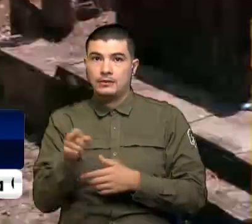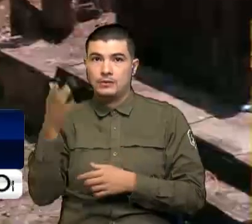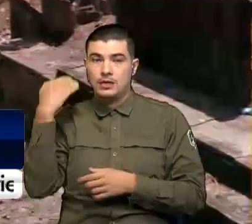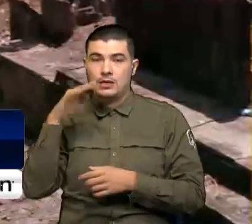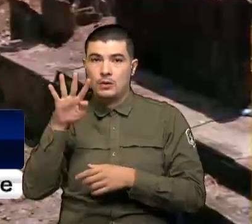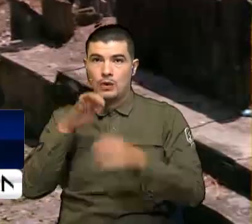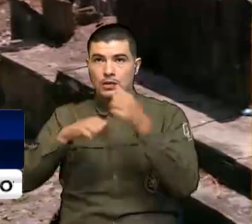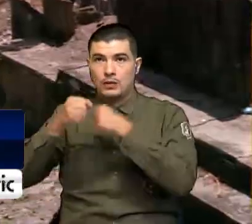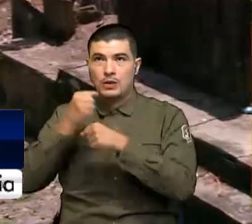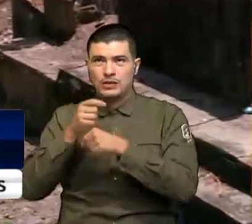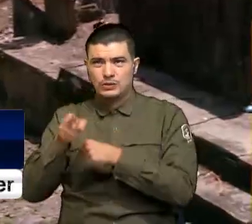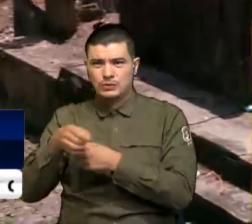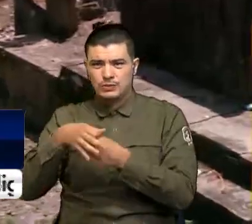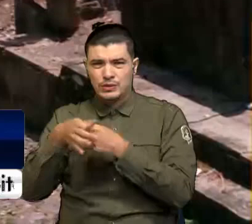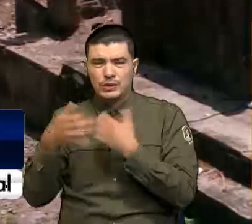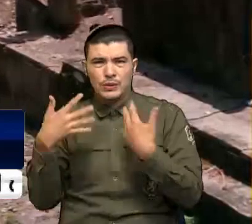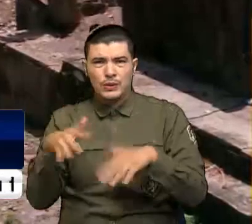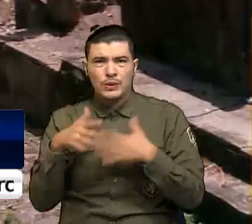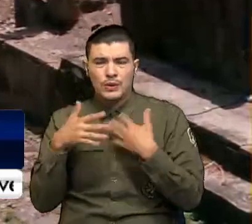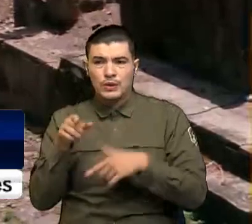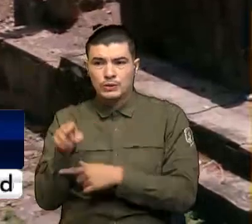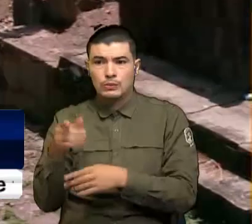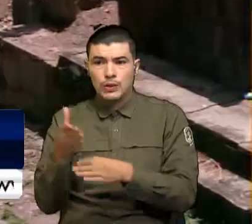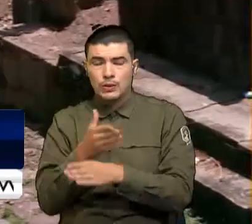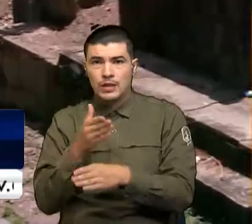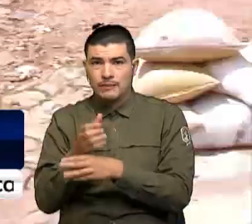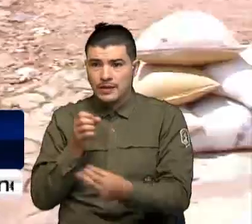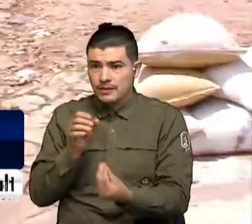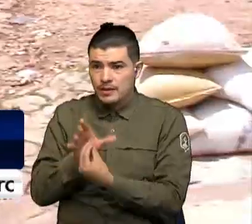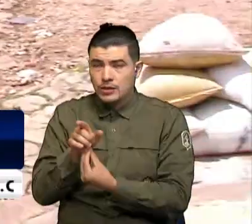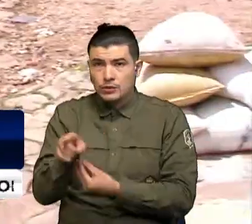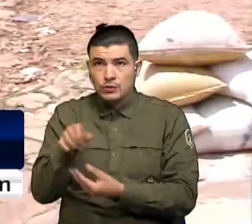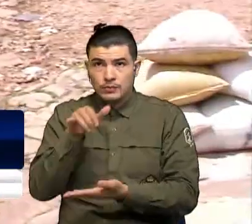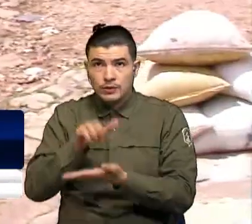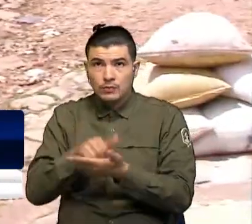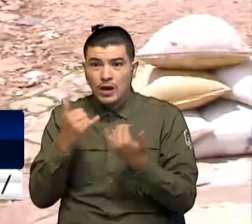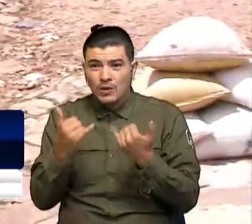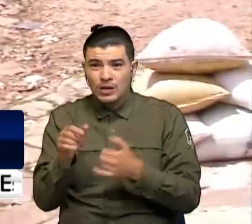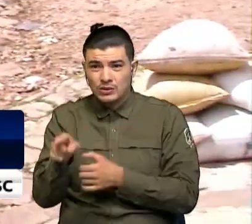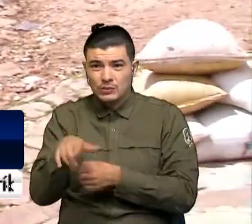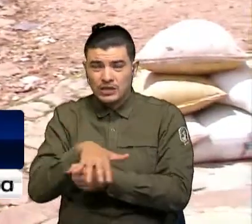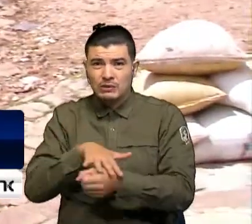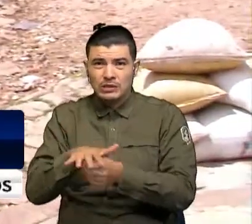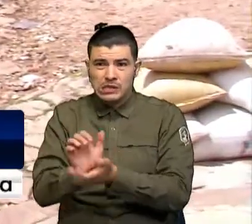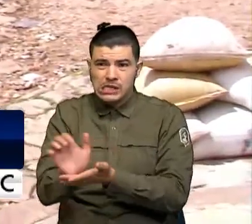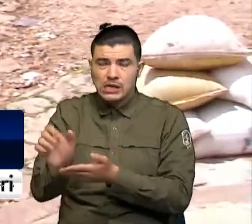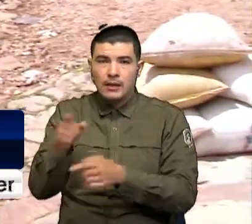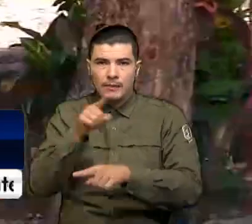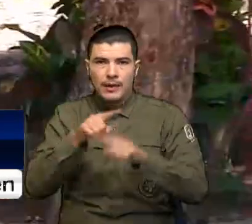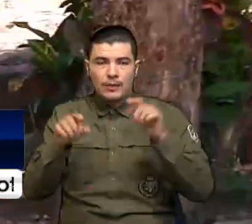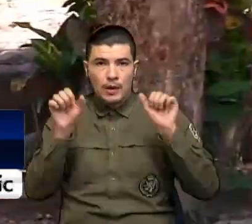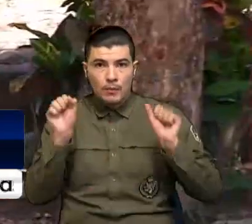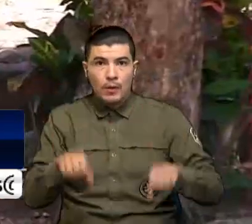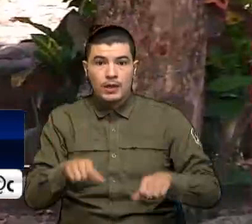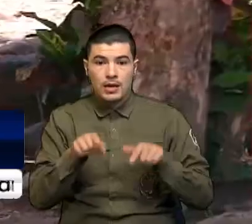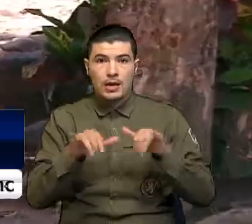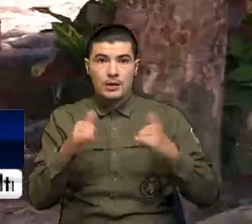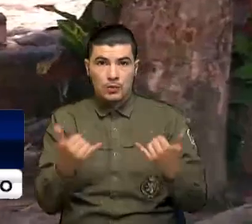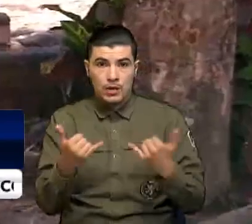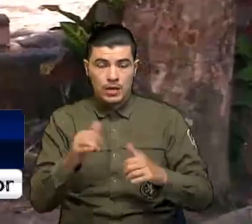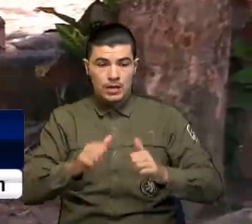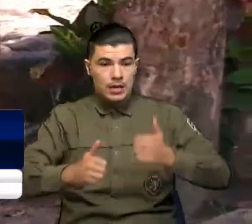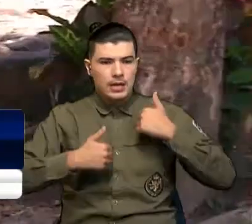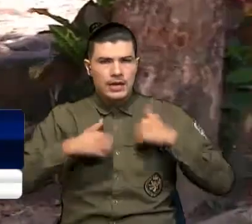rica del municipio de rionegro tenía aún problemas de violencia su situación de marginalidad permitió que el ejército a través de la quinta brigada